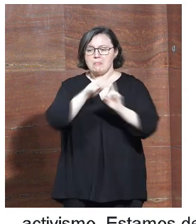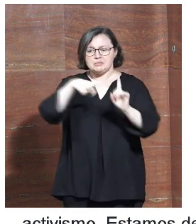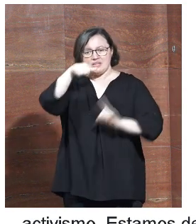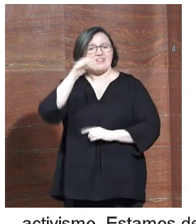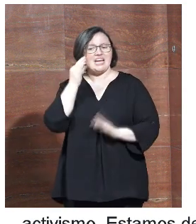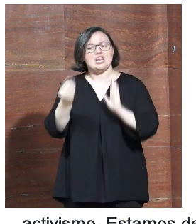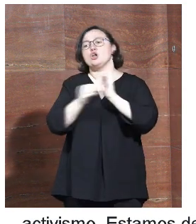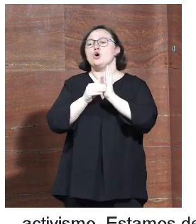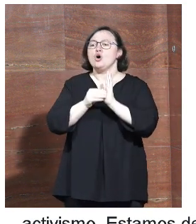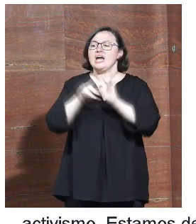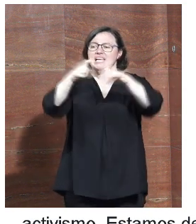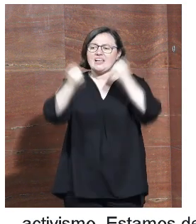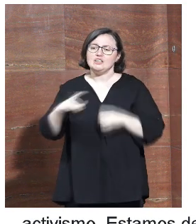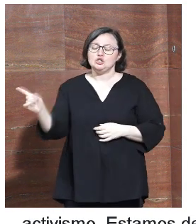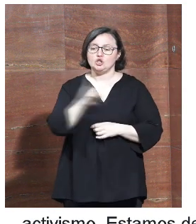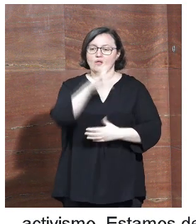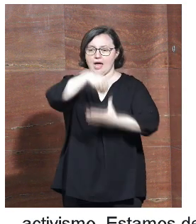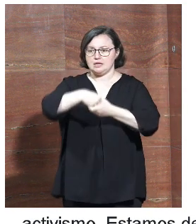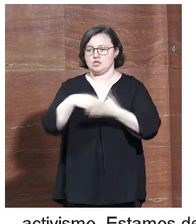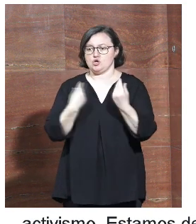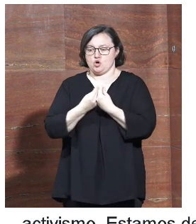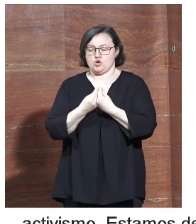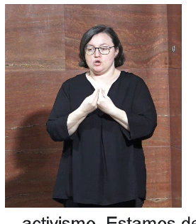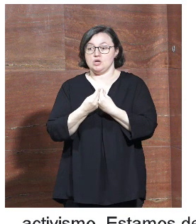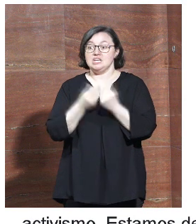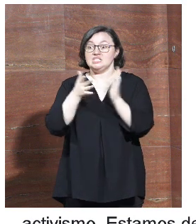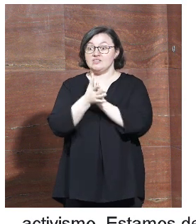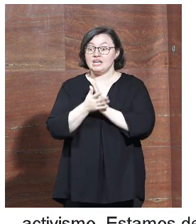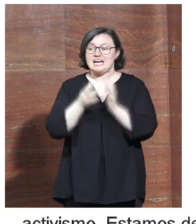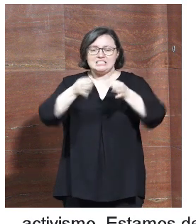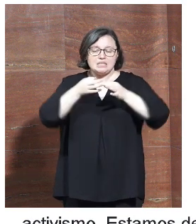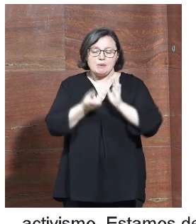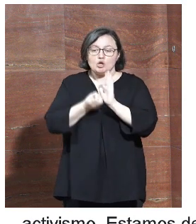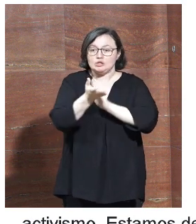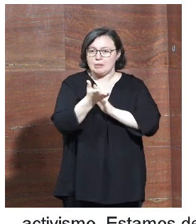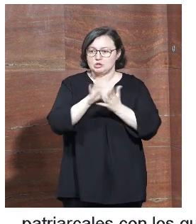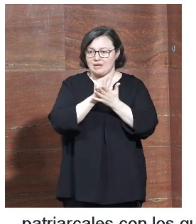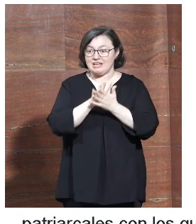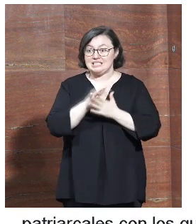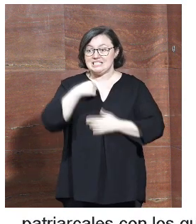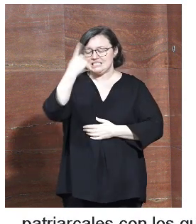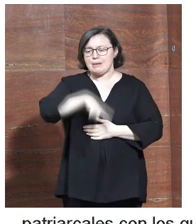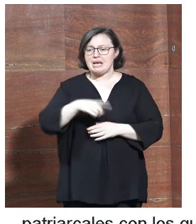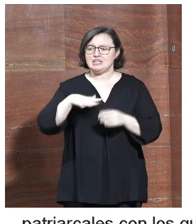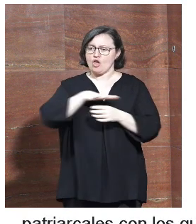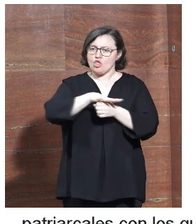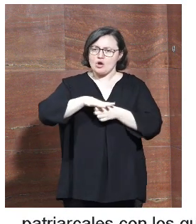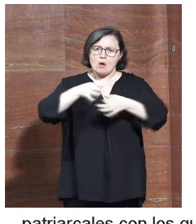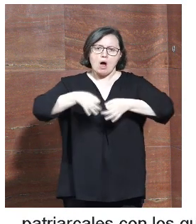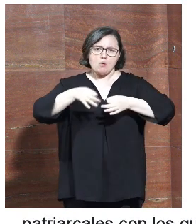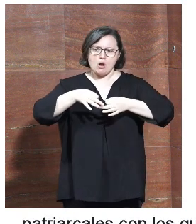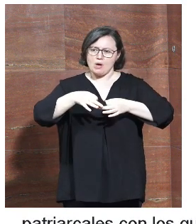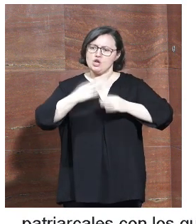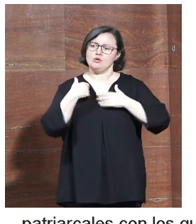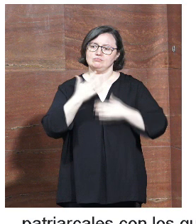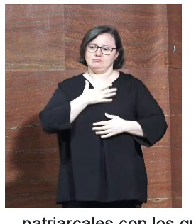género dentro de las entidades con filo a la agulla, ¿no? Y que todo esto que os contamos implica salir de la zona de confort y cuestiones y